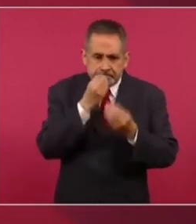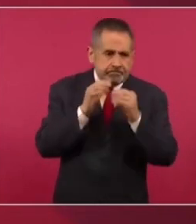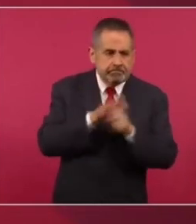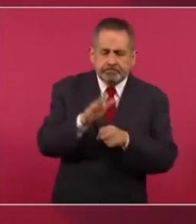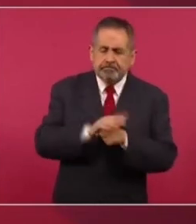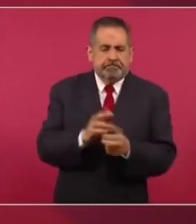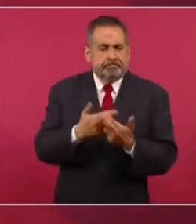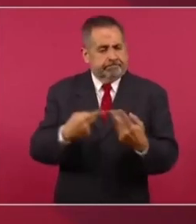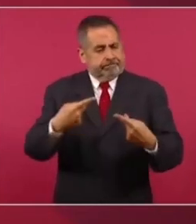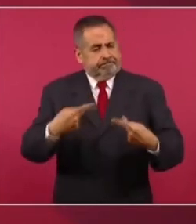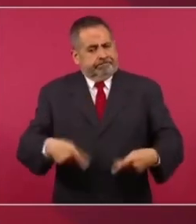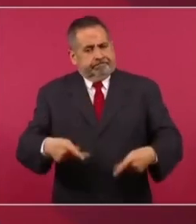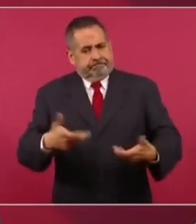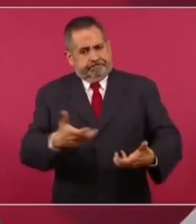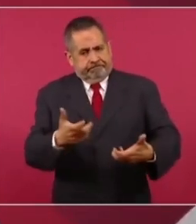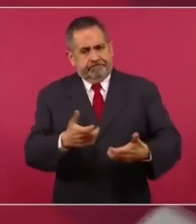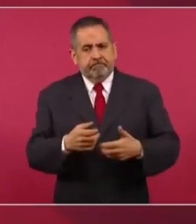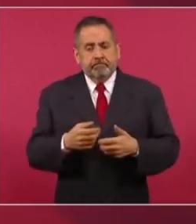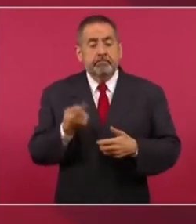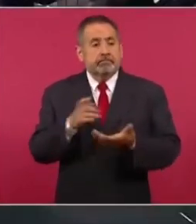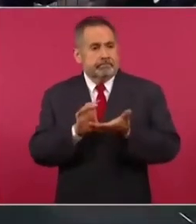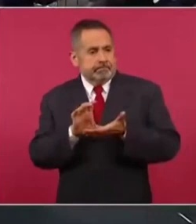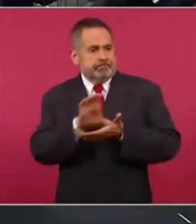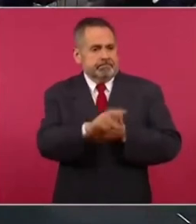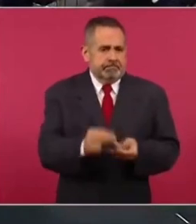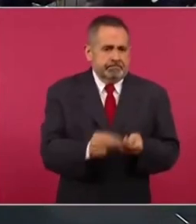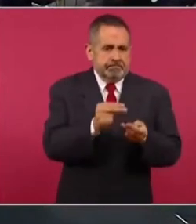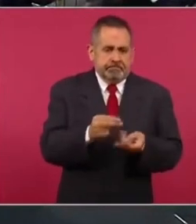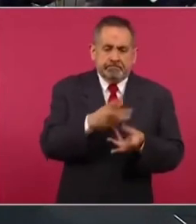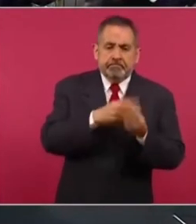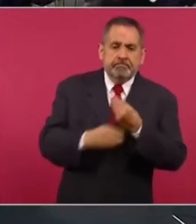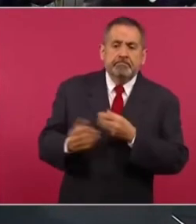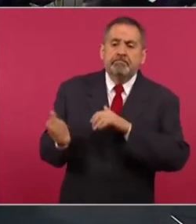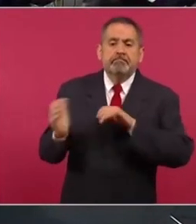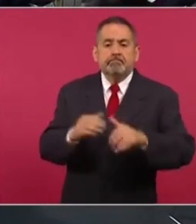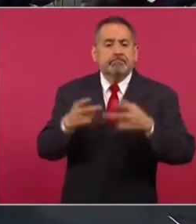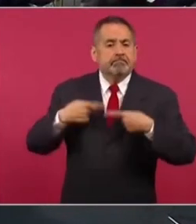Y esto va a significar inversiones y muchos empleos.